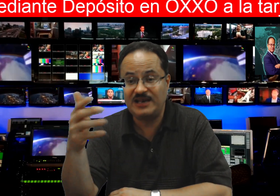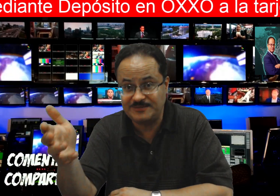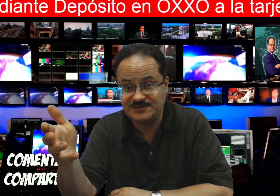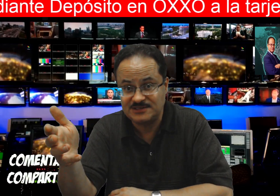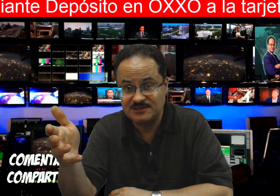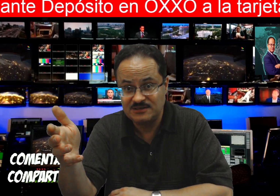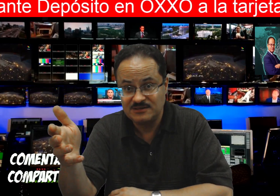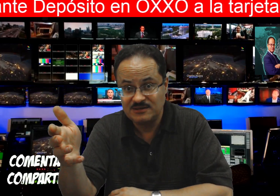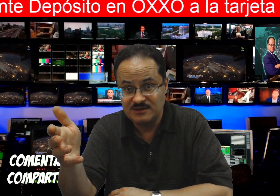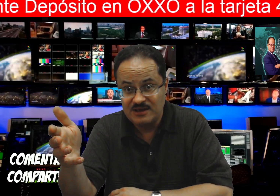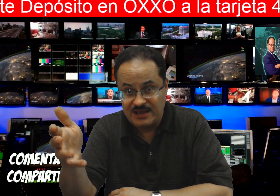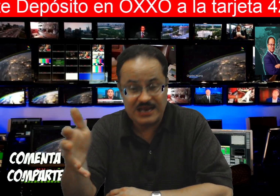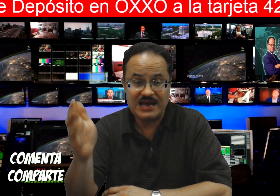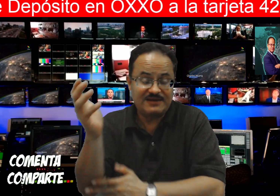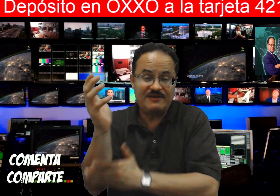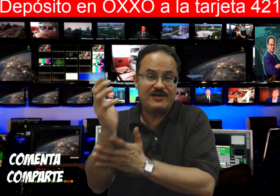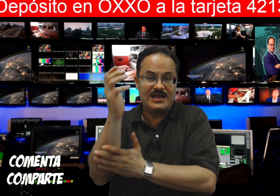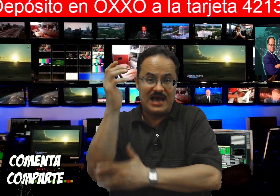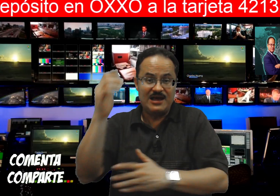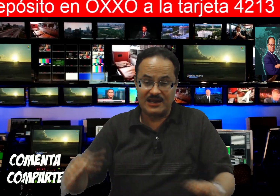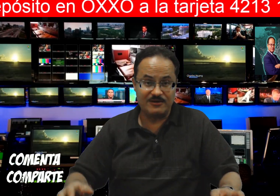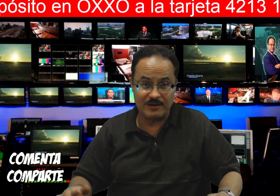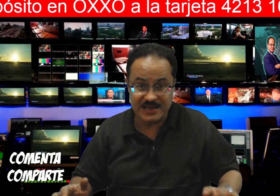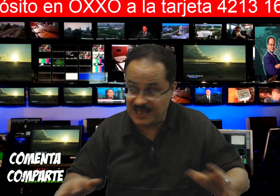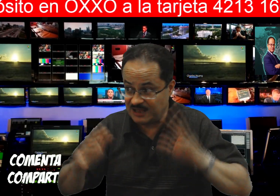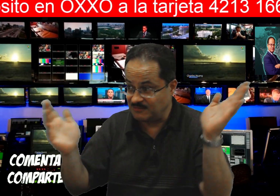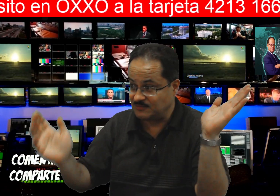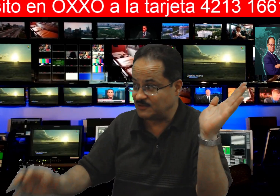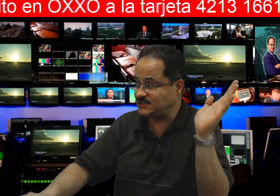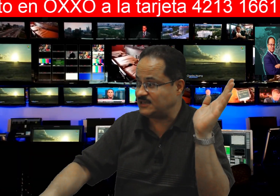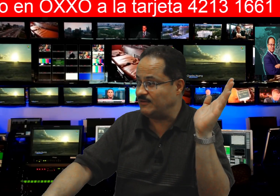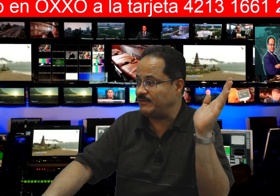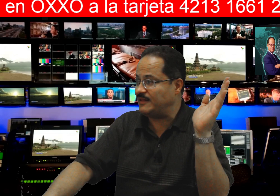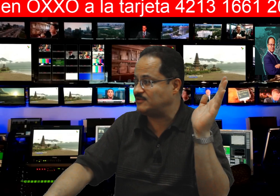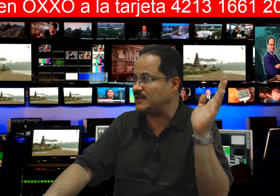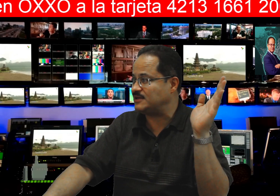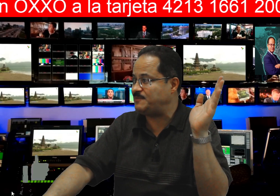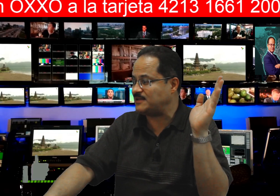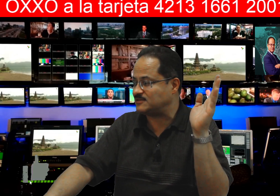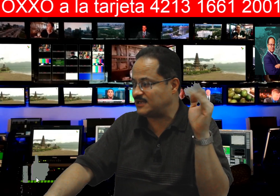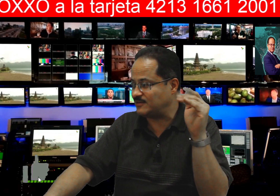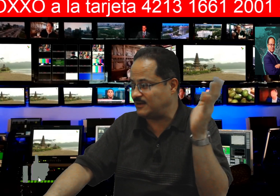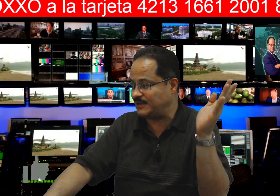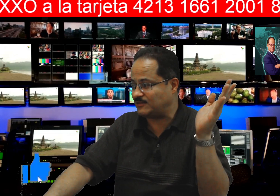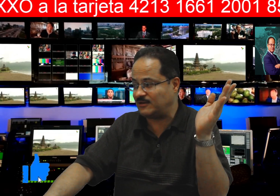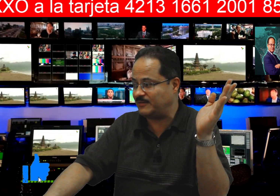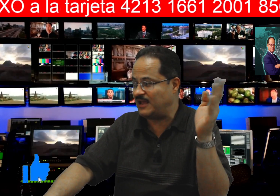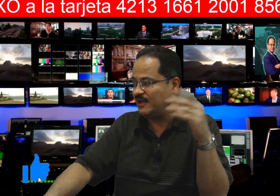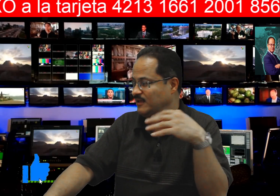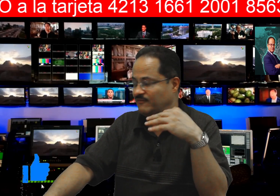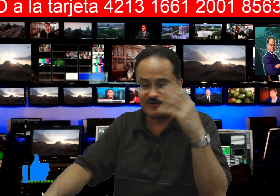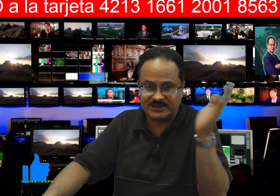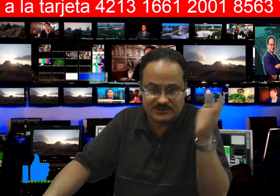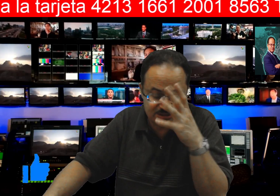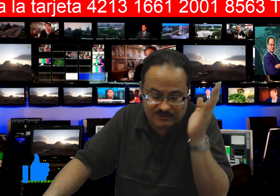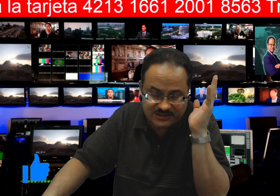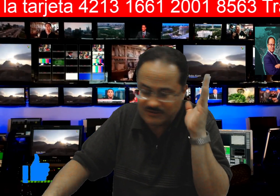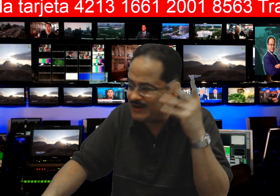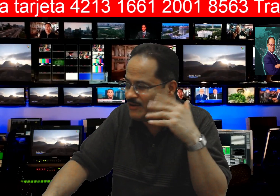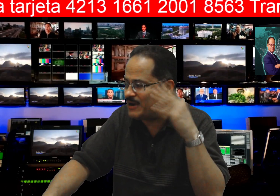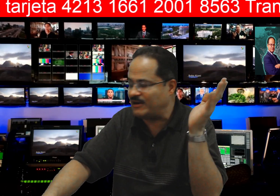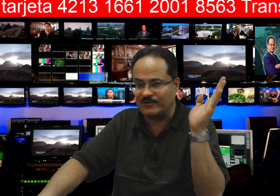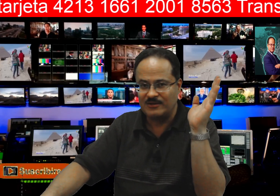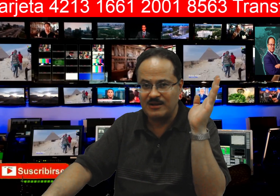del INS en la que refería que no había ahora sí que no había datos al respecto O sea que no había todavía información de todo